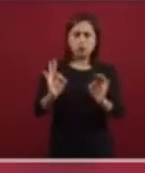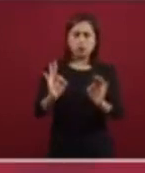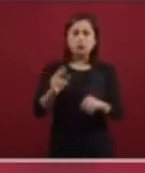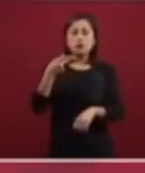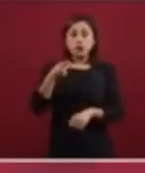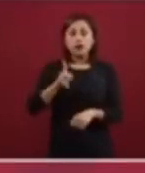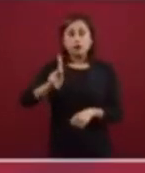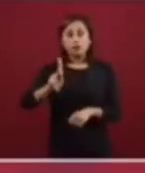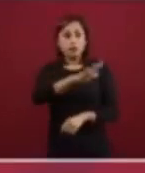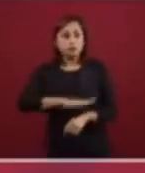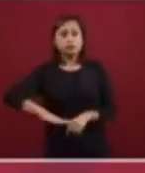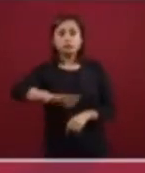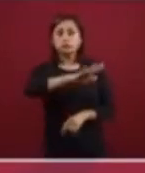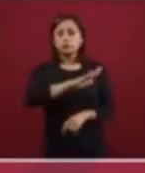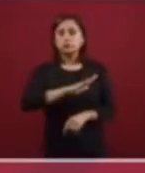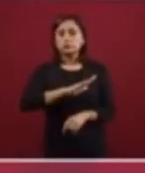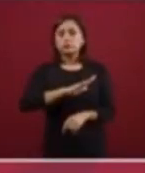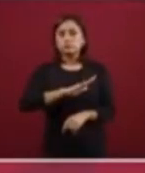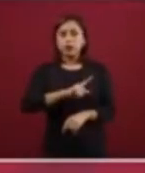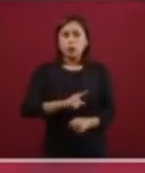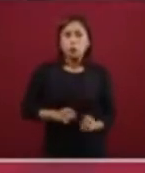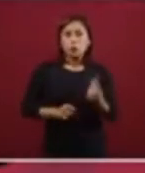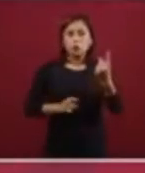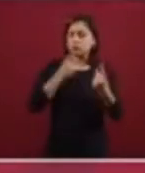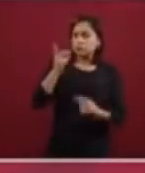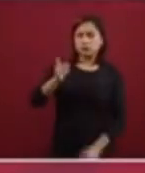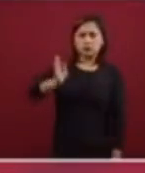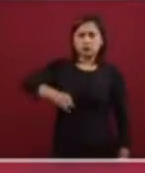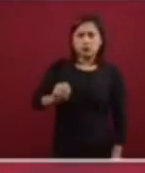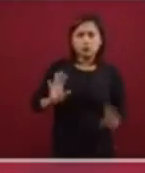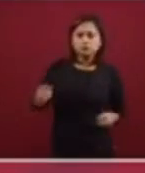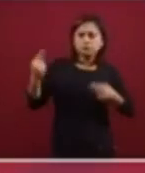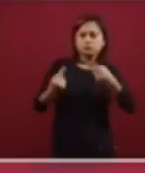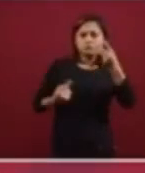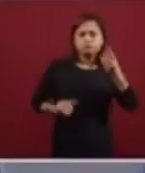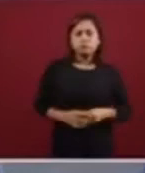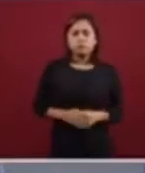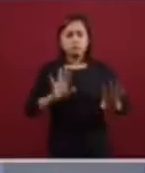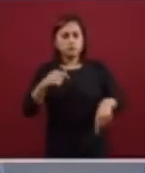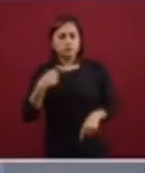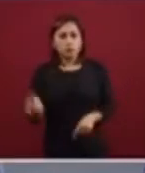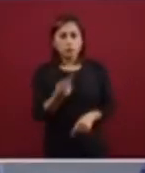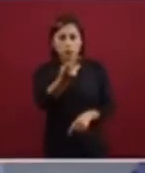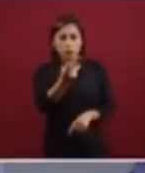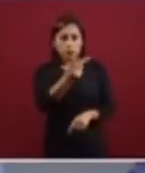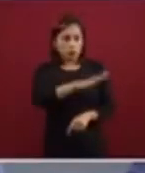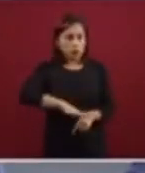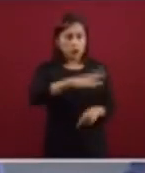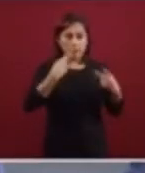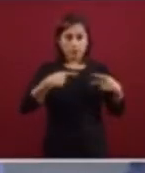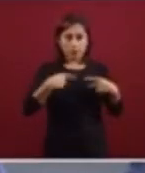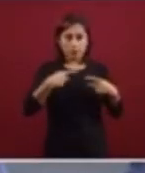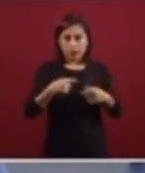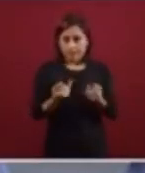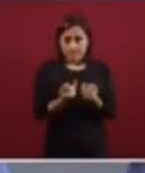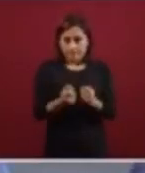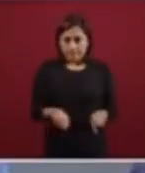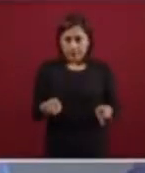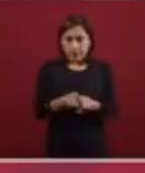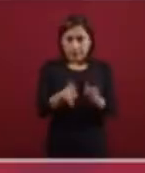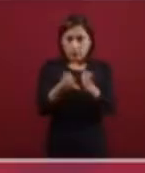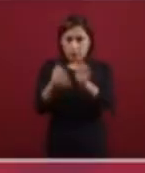Cualquier ciudadano puede decir, no estoy de acuerdo contigo por esto y esto. ¿Cualquier ciudadano es periodista? Sí. Cada ciudadano